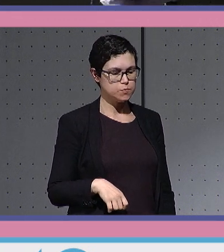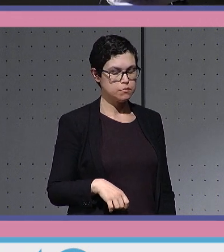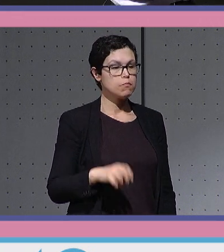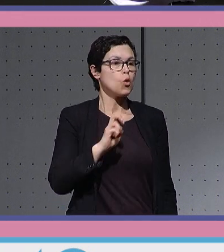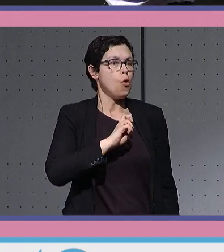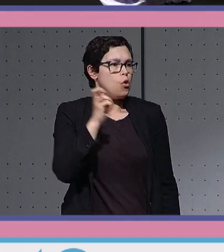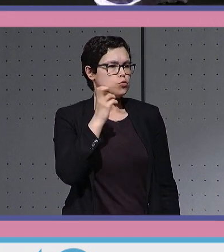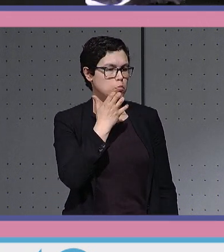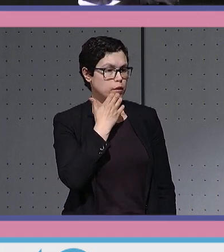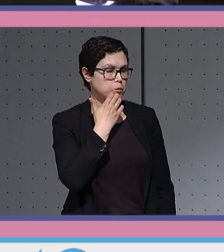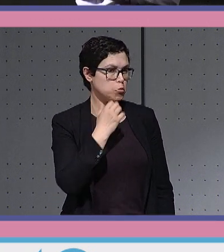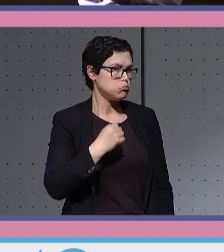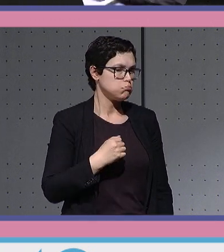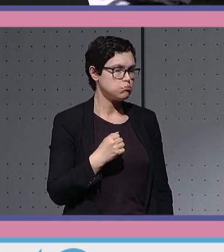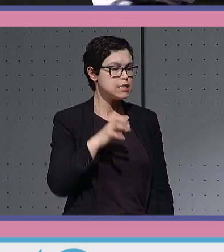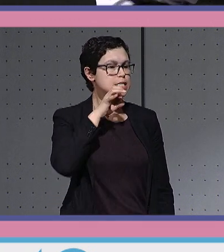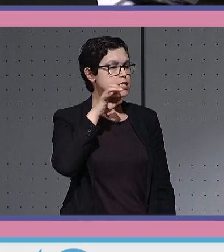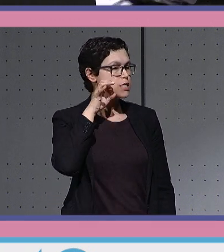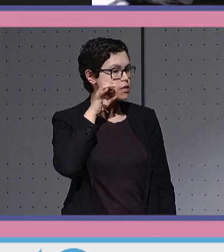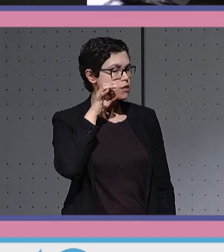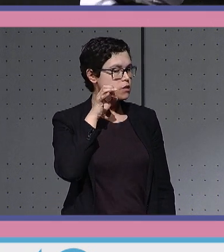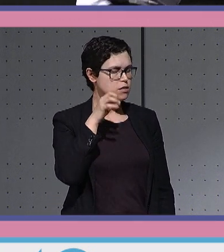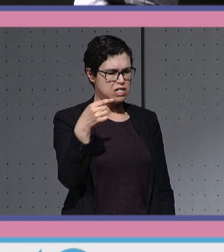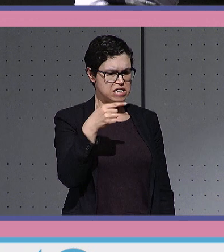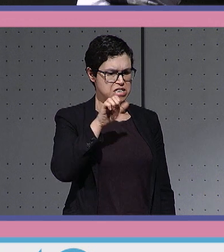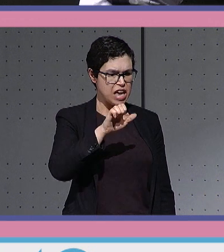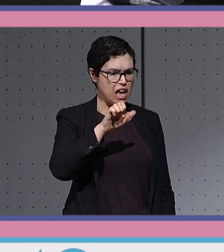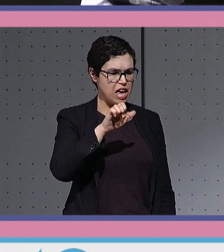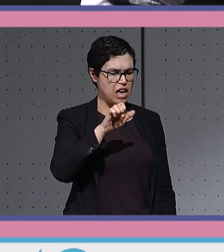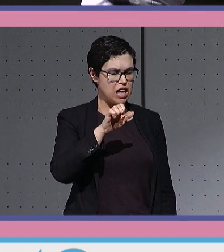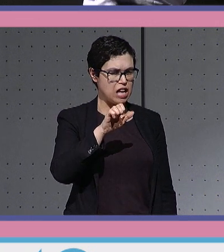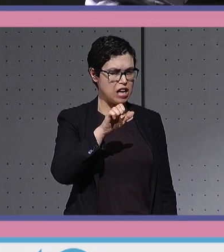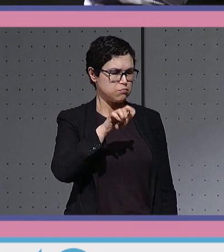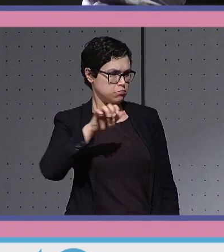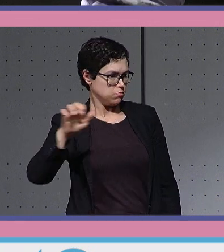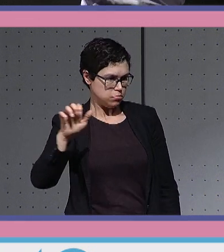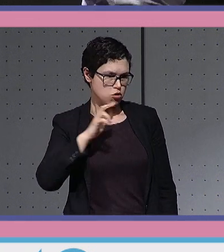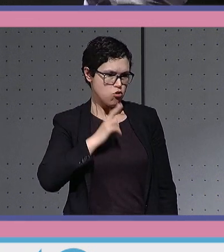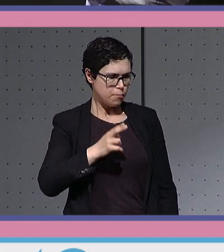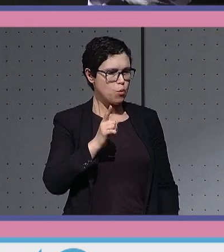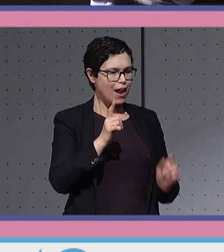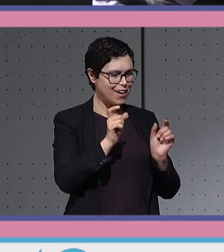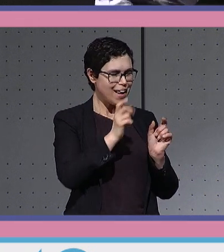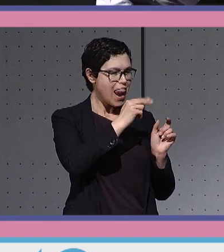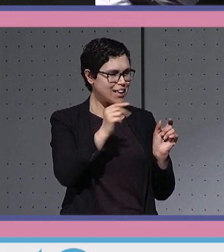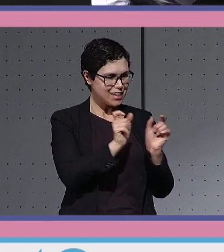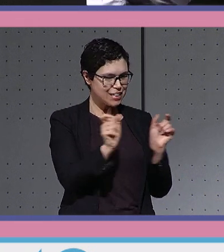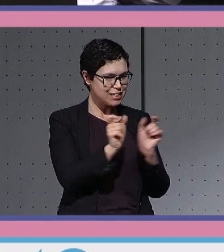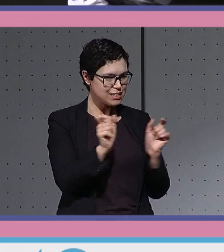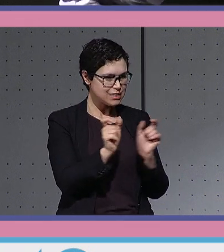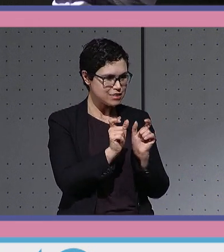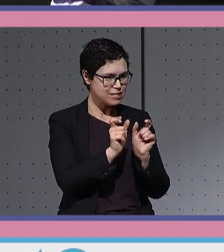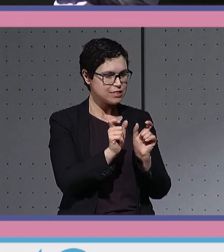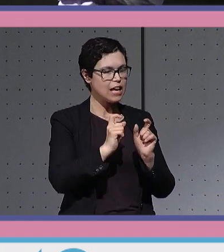Otro, por ejemplo, síndrome yendo ya a genes concretos, a letras. El síndrome del X